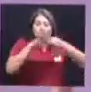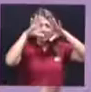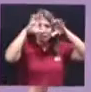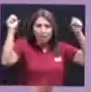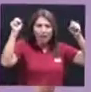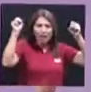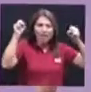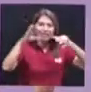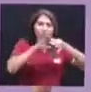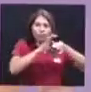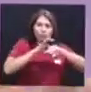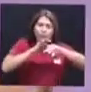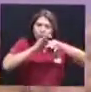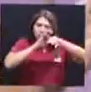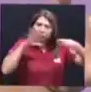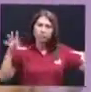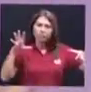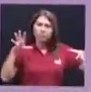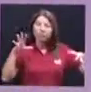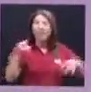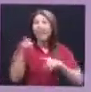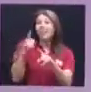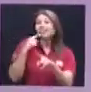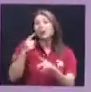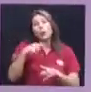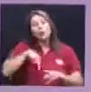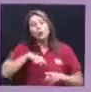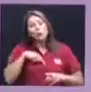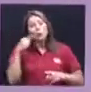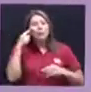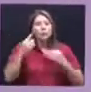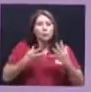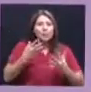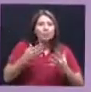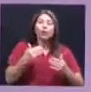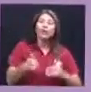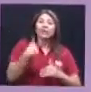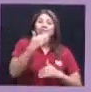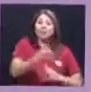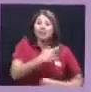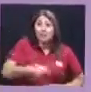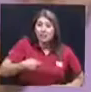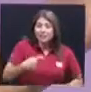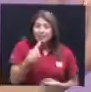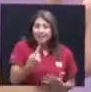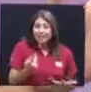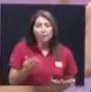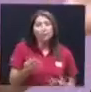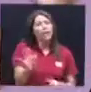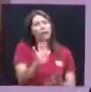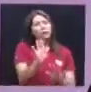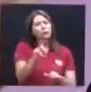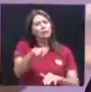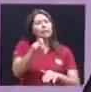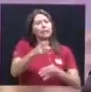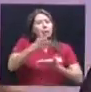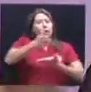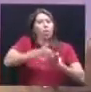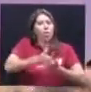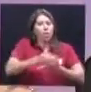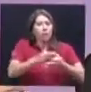de las relaciones diplomáticas él dijo lo estamos sopesando después salió con que este no era necesario porque se